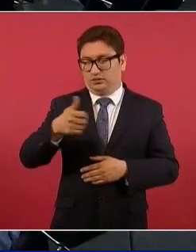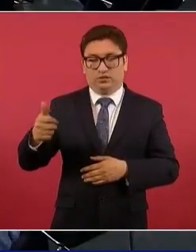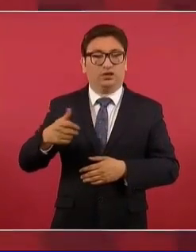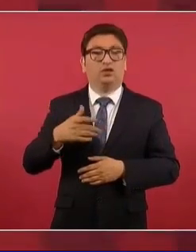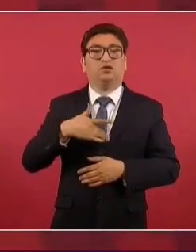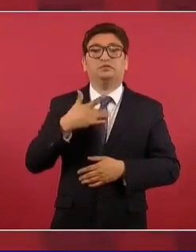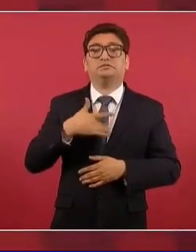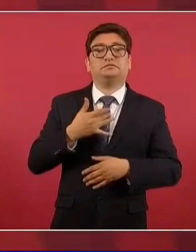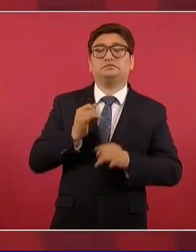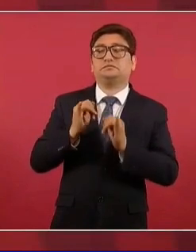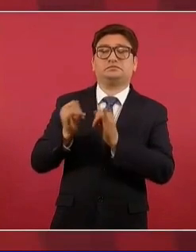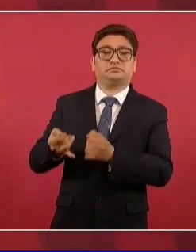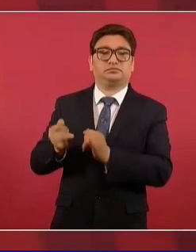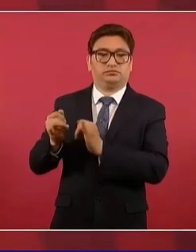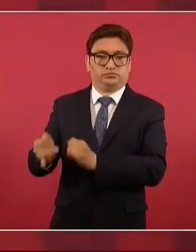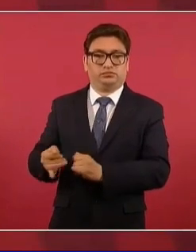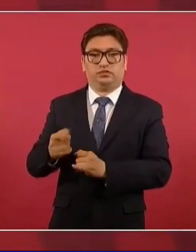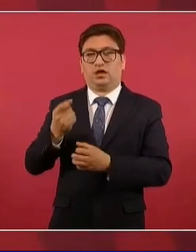individualistas,